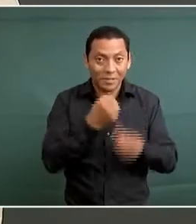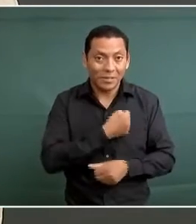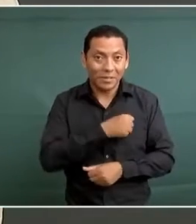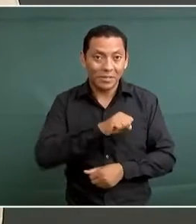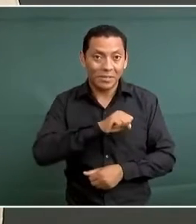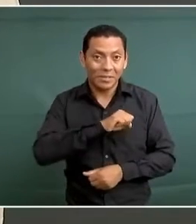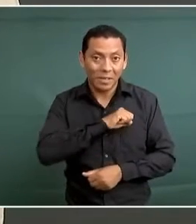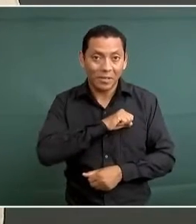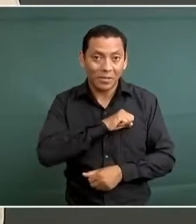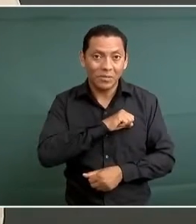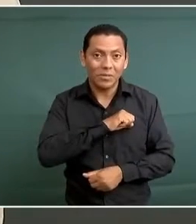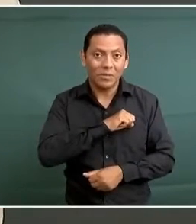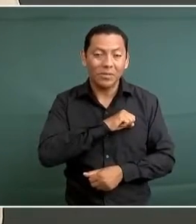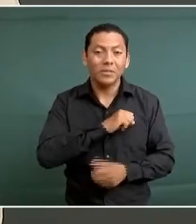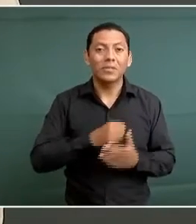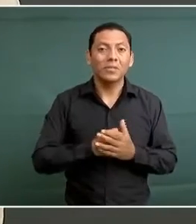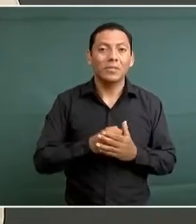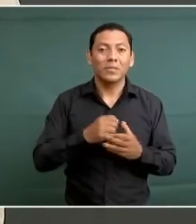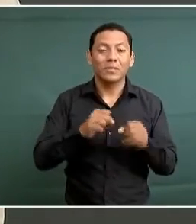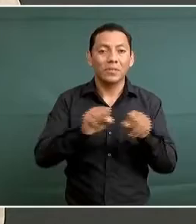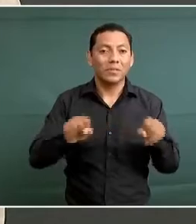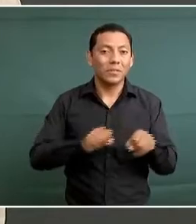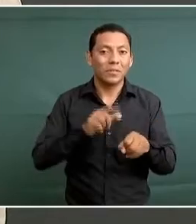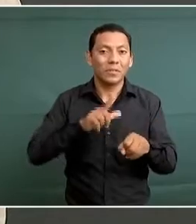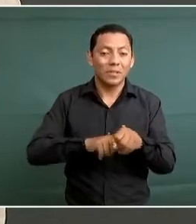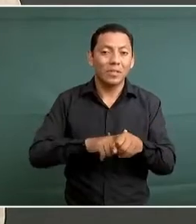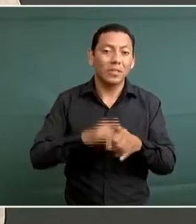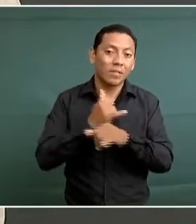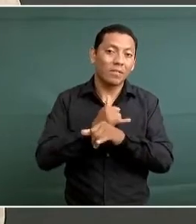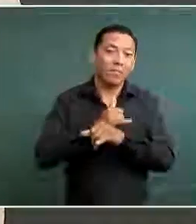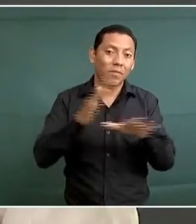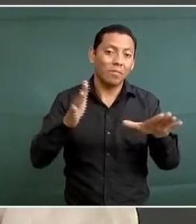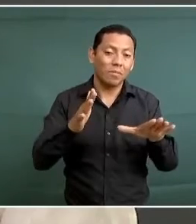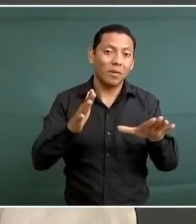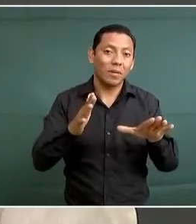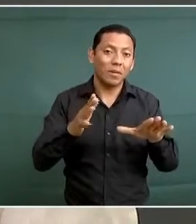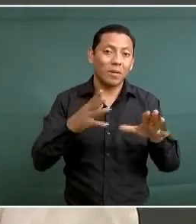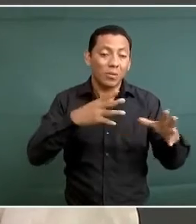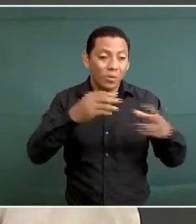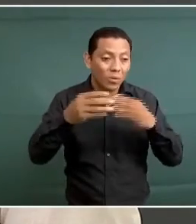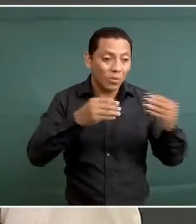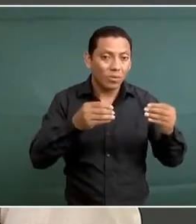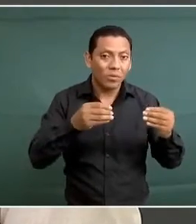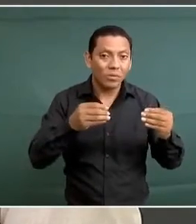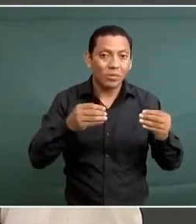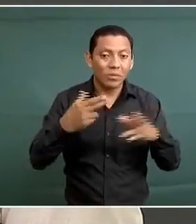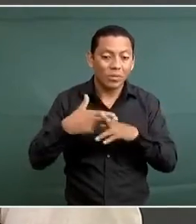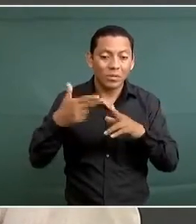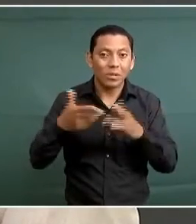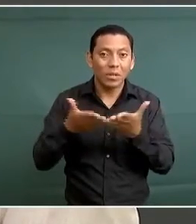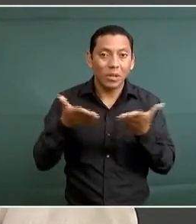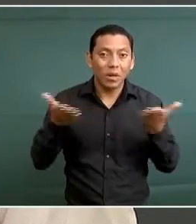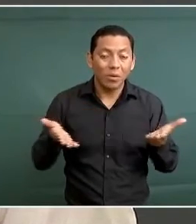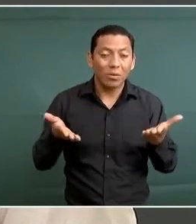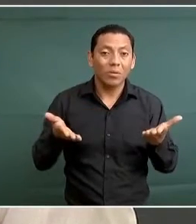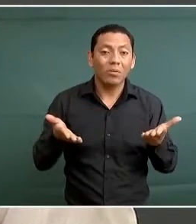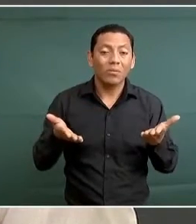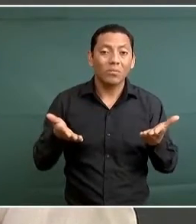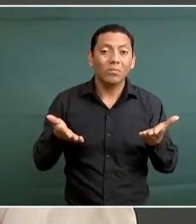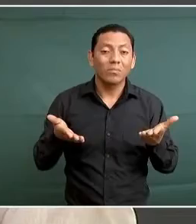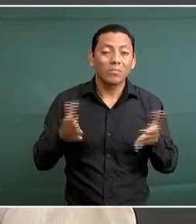informa que por la pandemia hasta ahora se han perdido